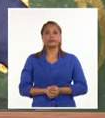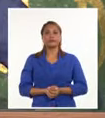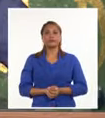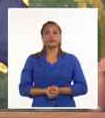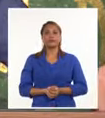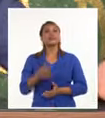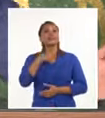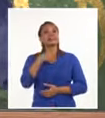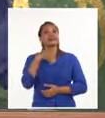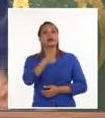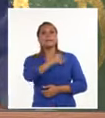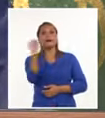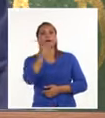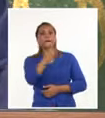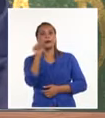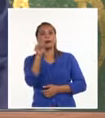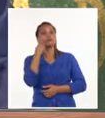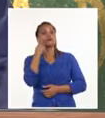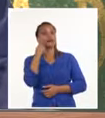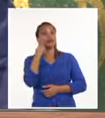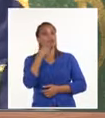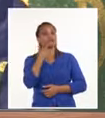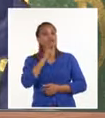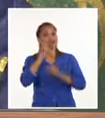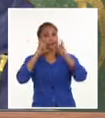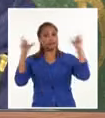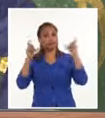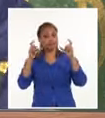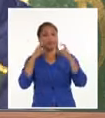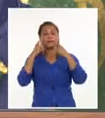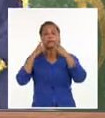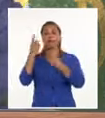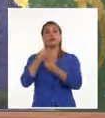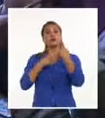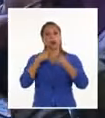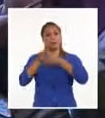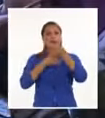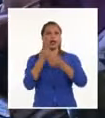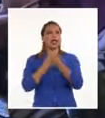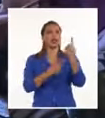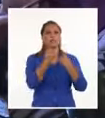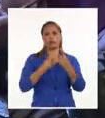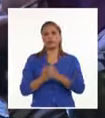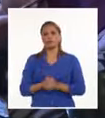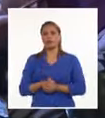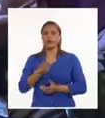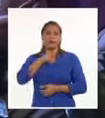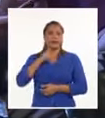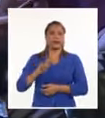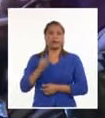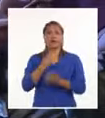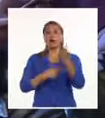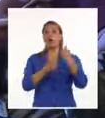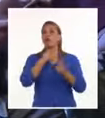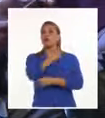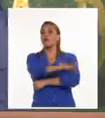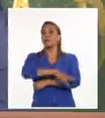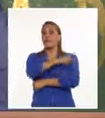tiene logros que son realmente extraordinarios. Voy a permitirme hablar de algunos. El hecho de que países hayan salido